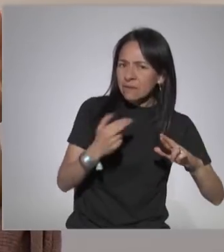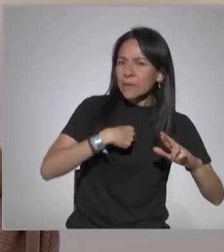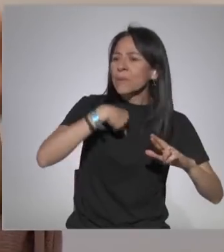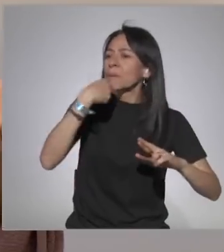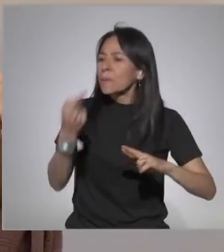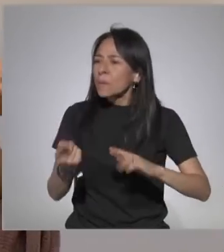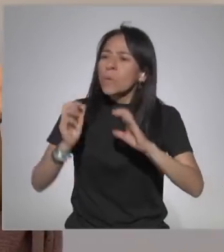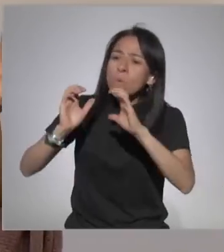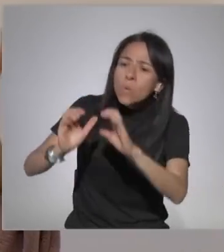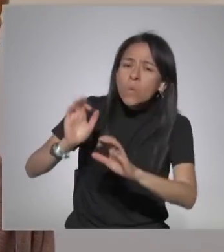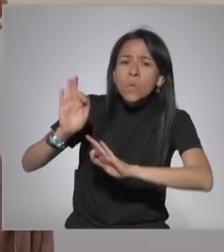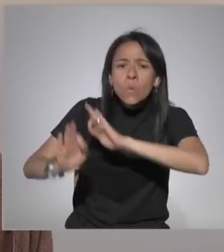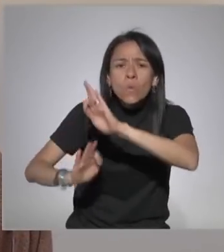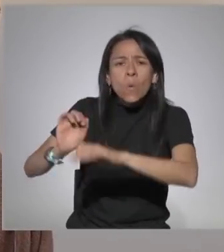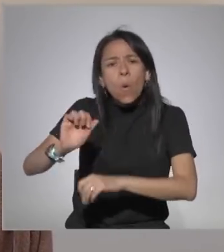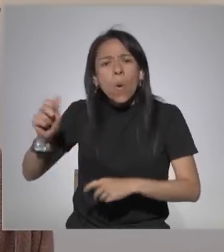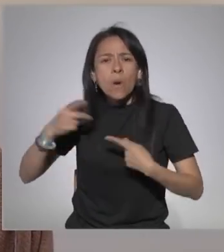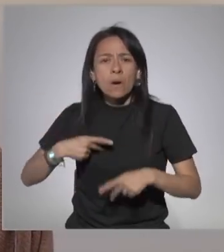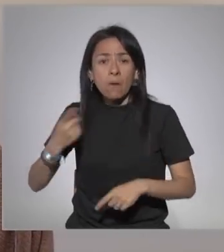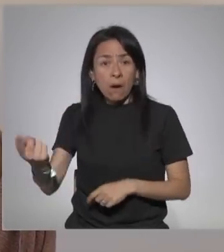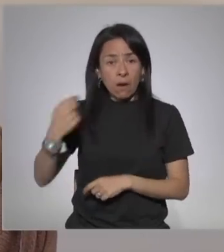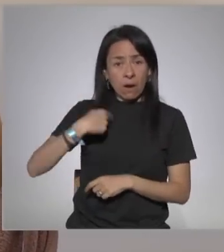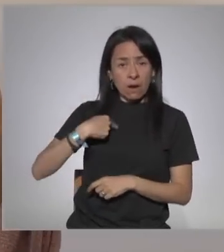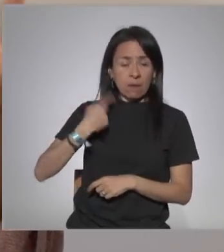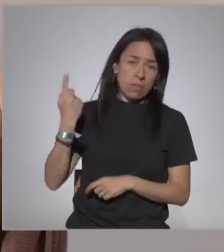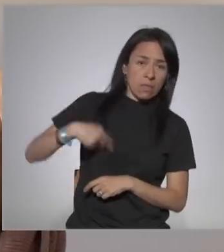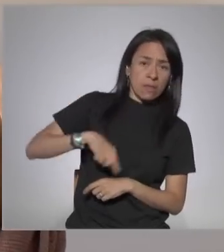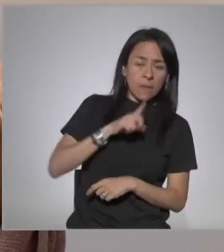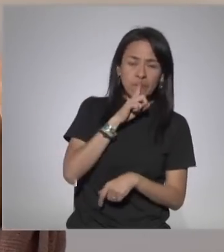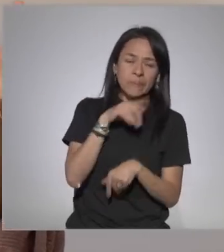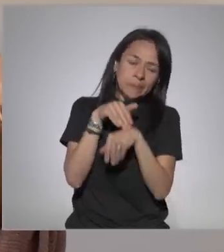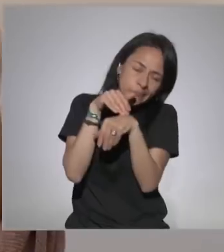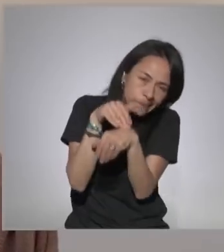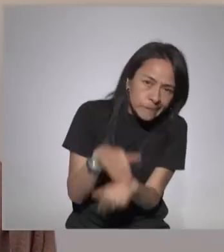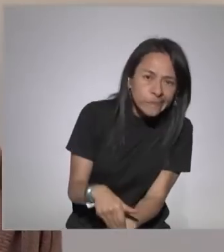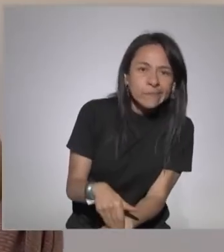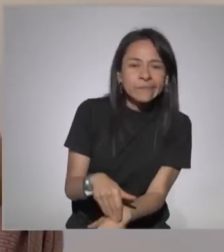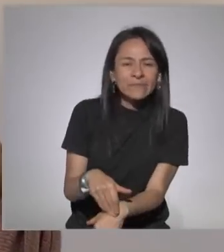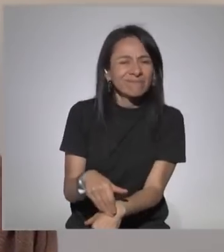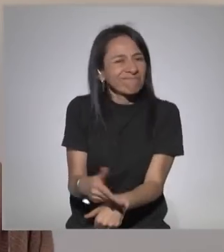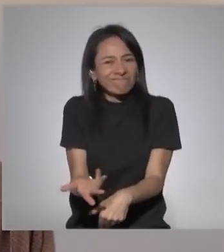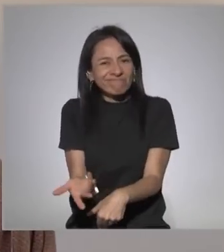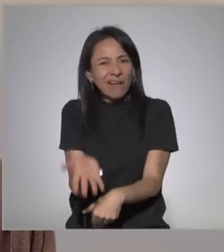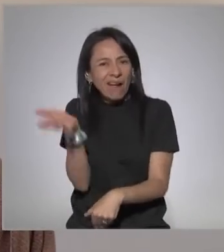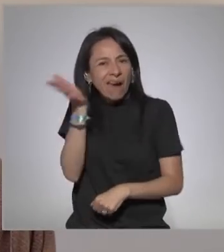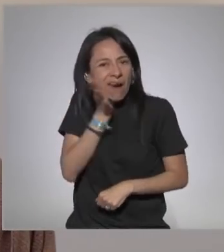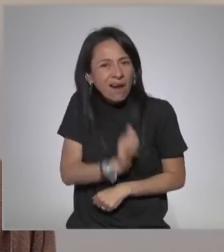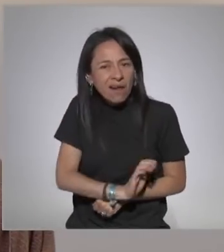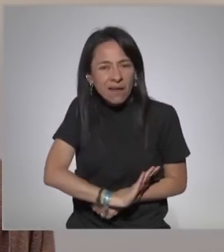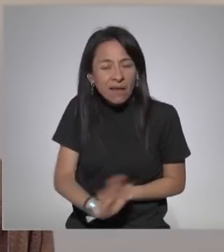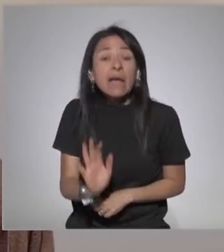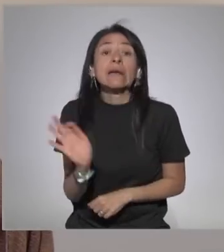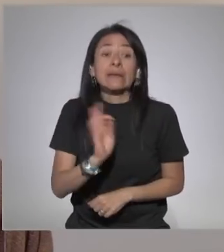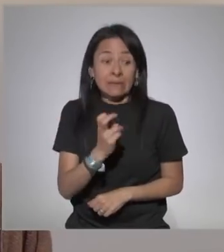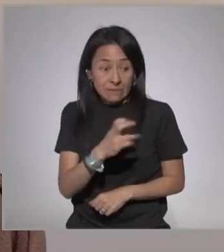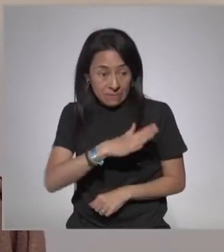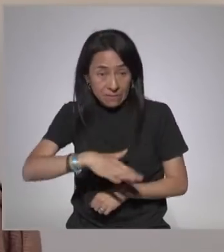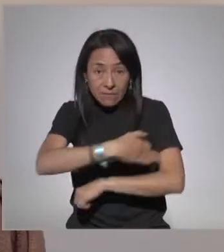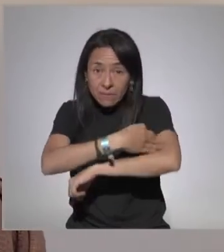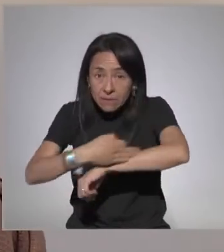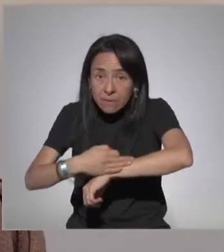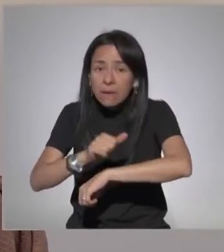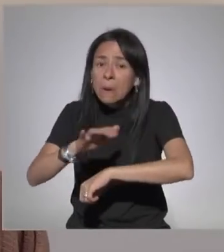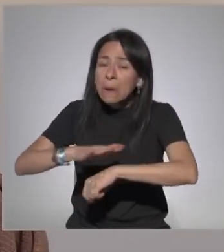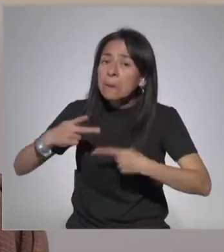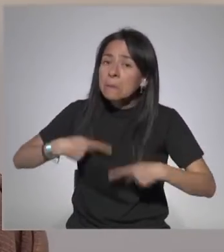decisiones de alguien, ¿no? Entonces también hay que hablar, creo que, de esos escenarios, o cuando la propia familia o la sociedad te dice, no, a